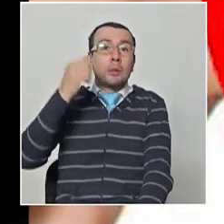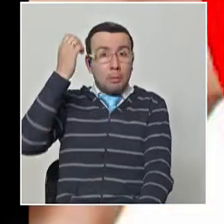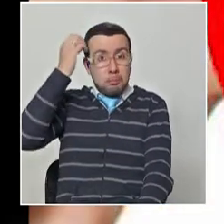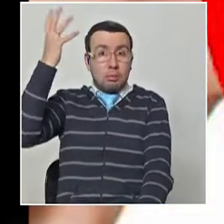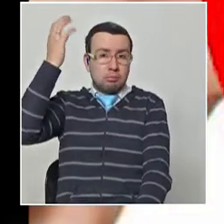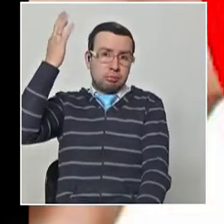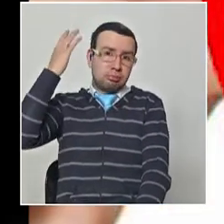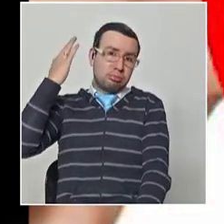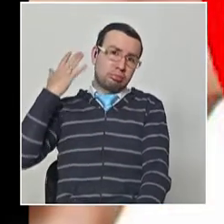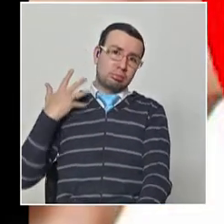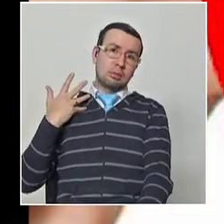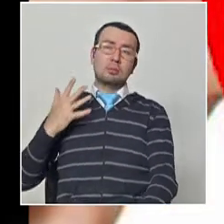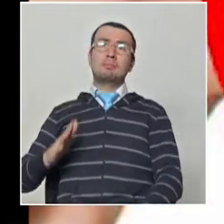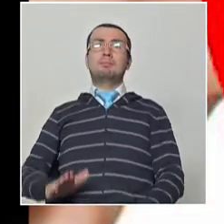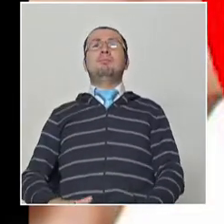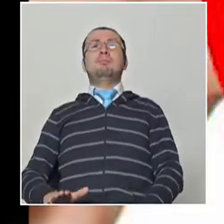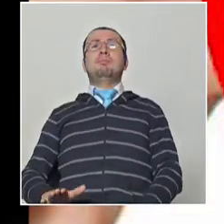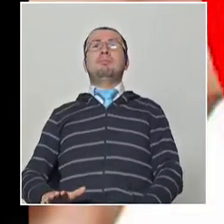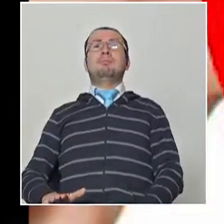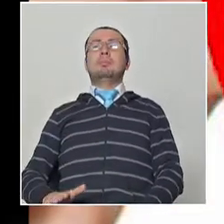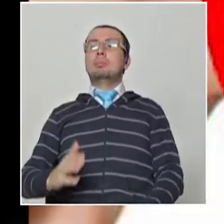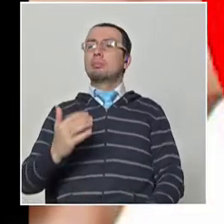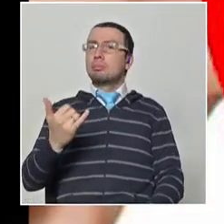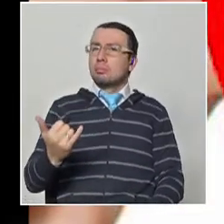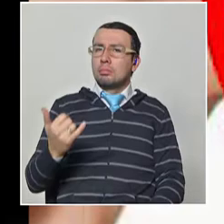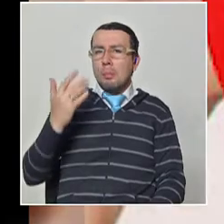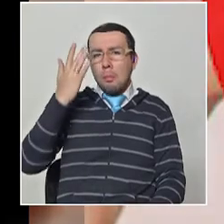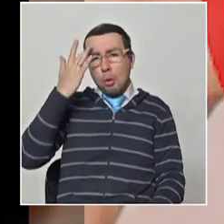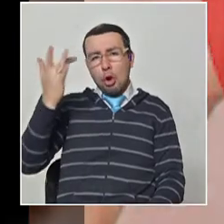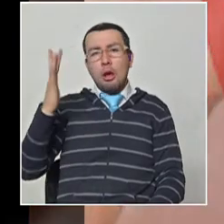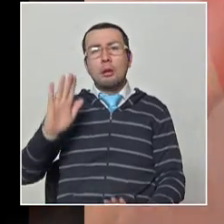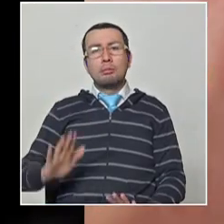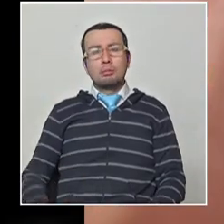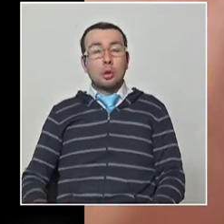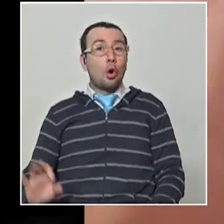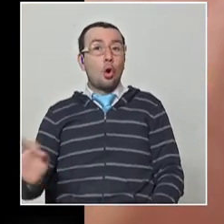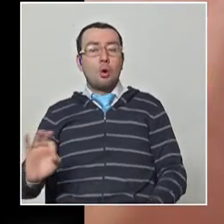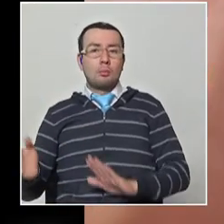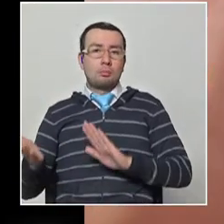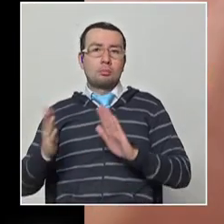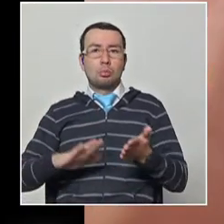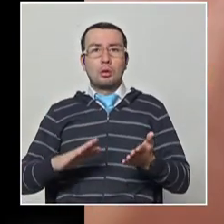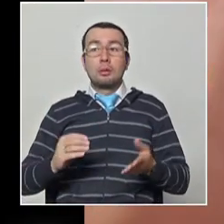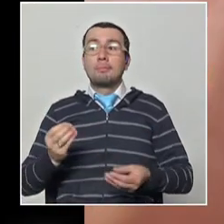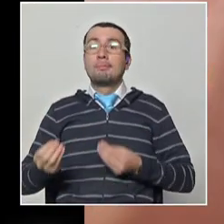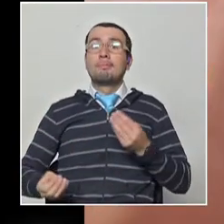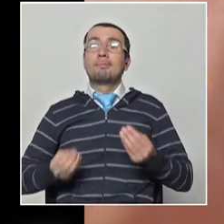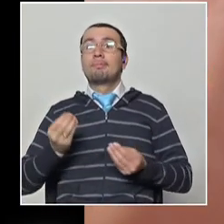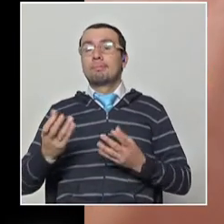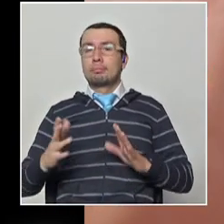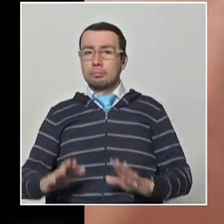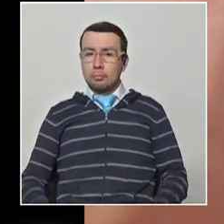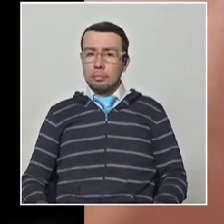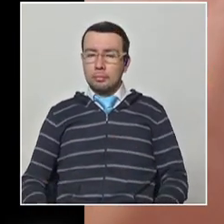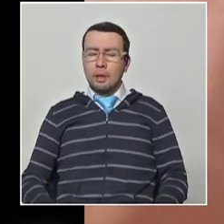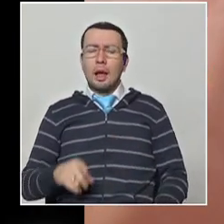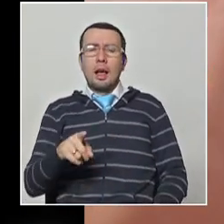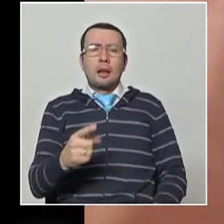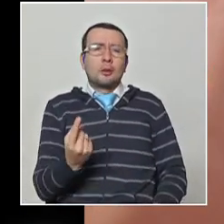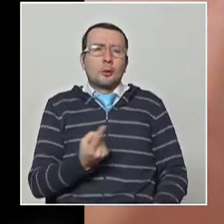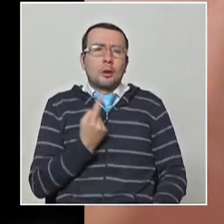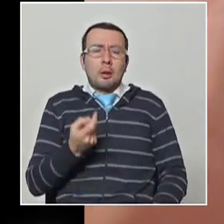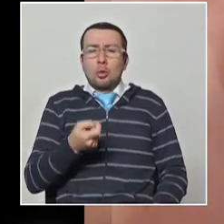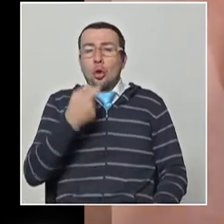y queda la persona el resto de la vida así si no es que se muere porque la mayoría se muere porque se tomó un